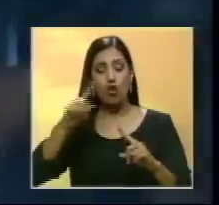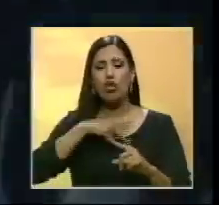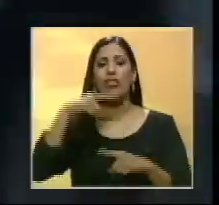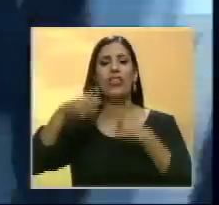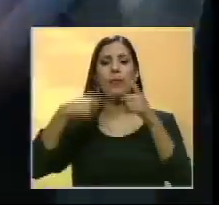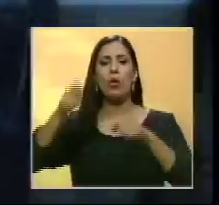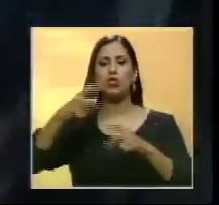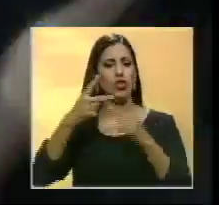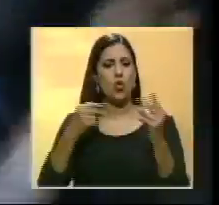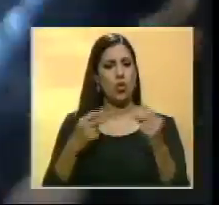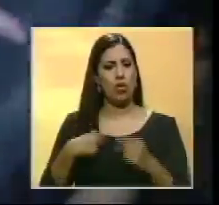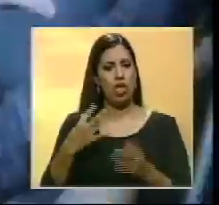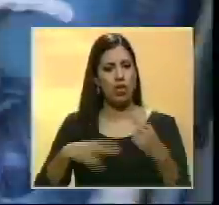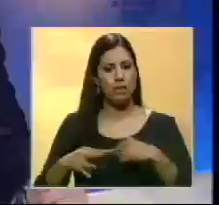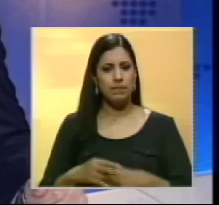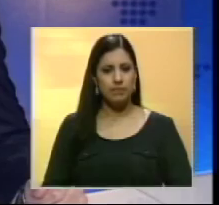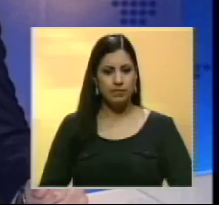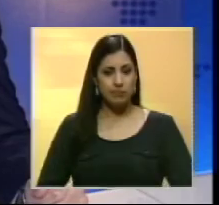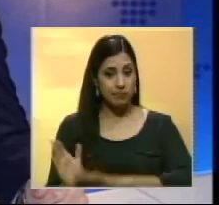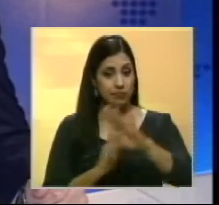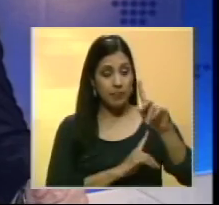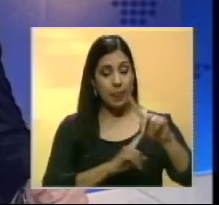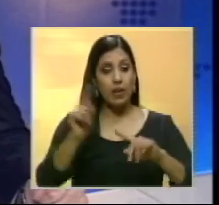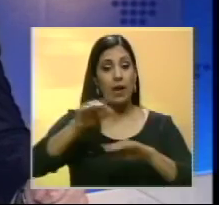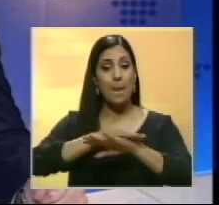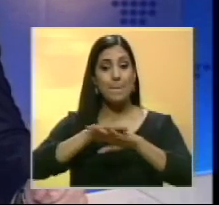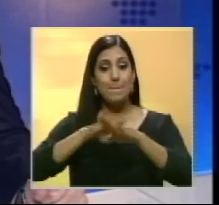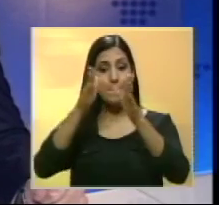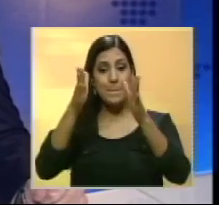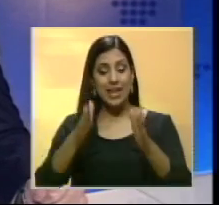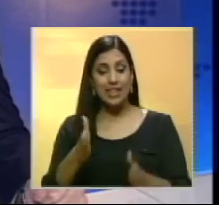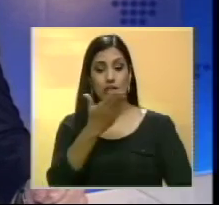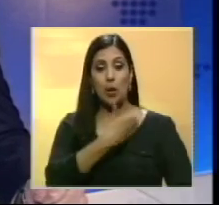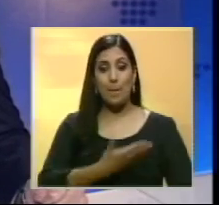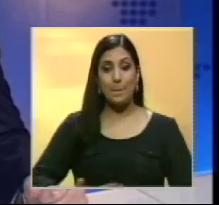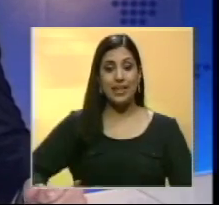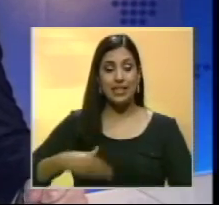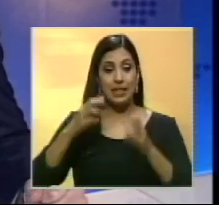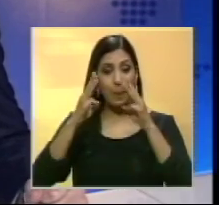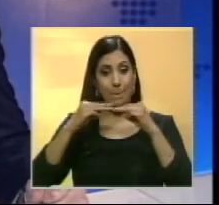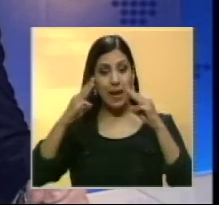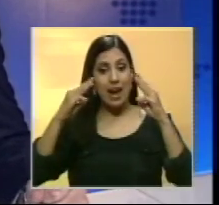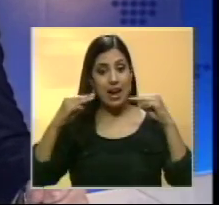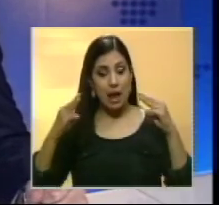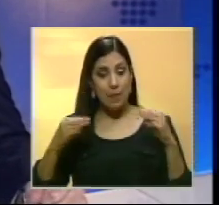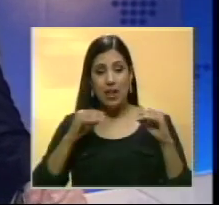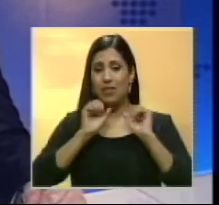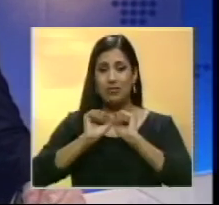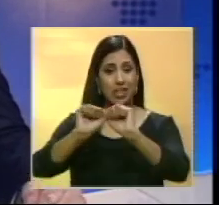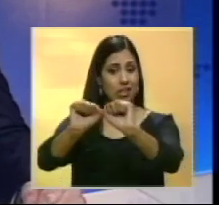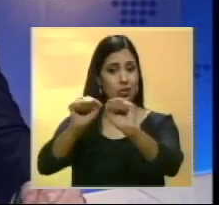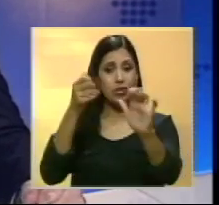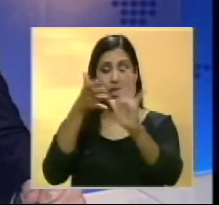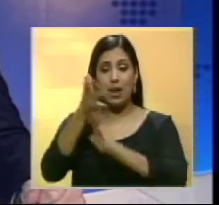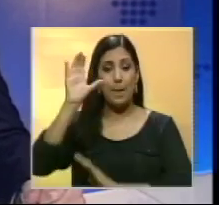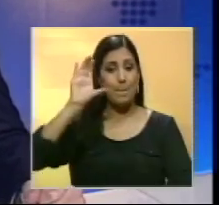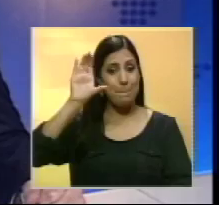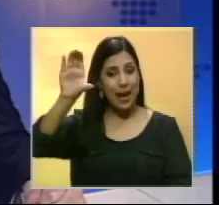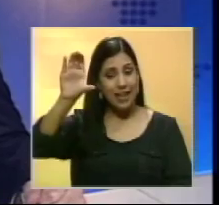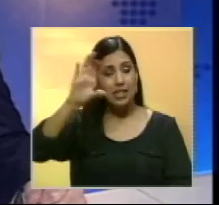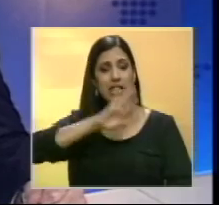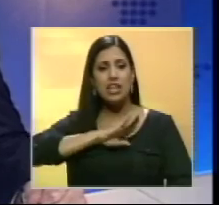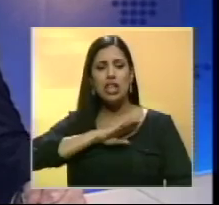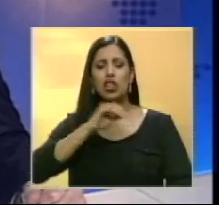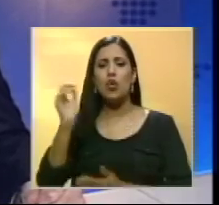negó ante la justicia. El ministro de la Presidencia de Panamá, Álvaro Alemán, rechazó que su país sea considerado como un